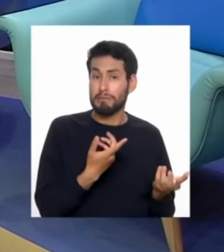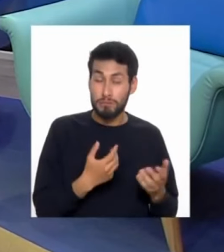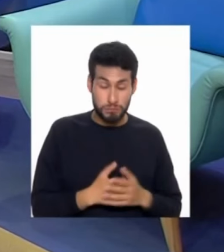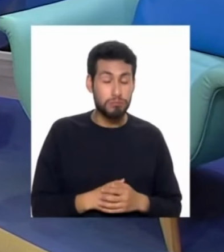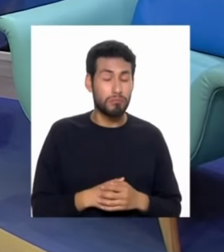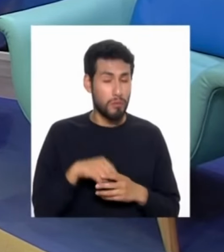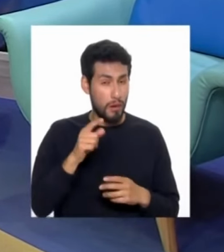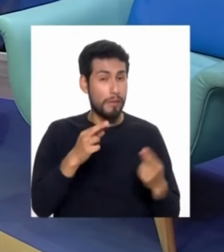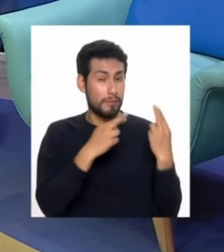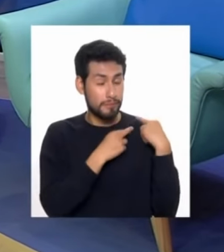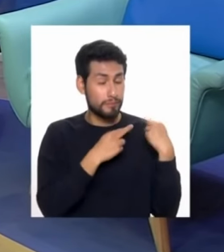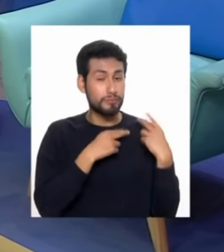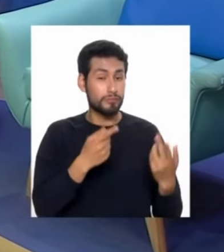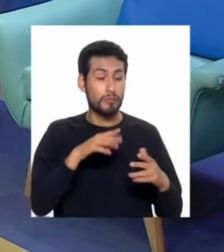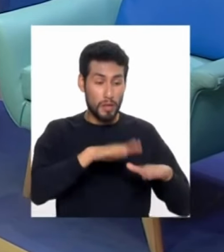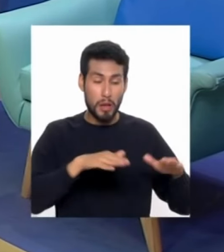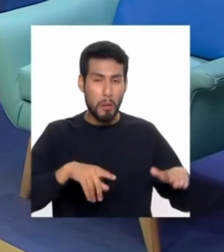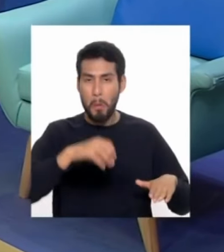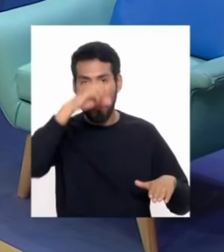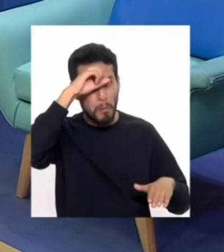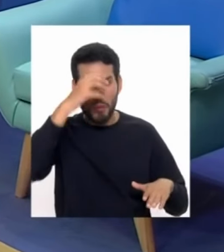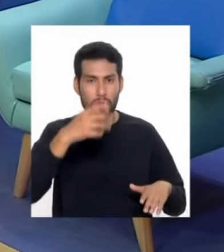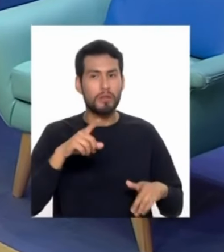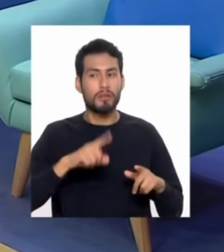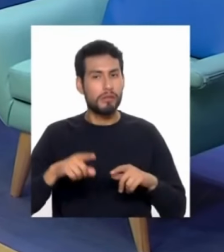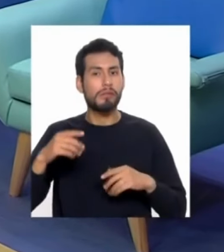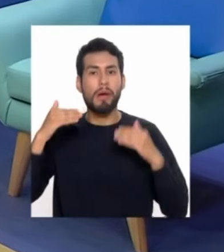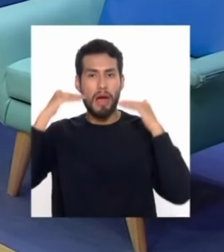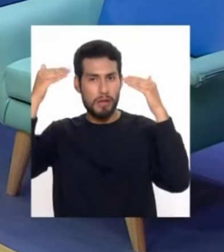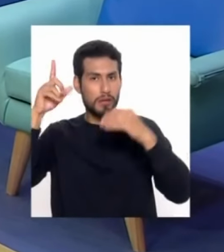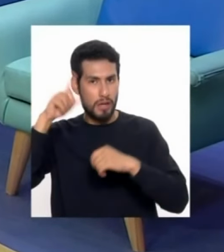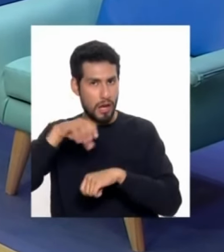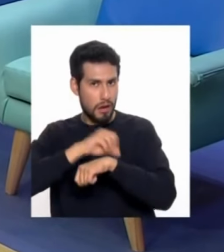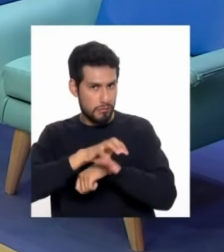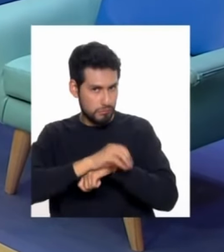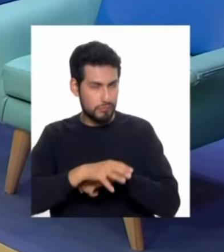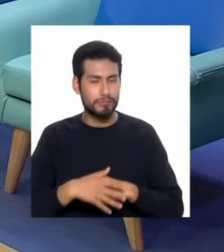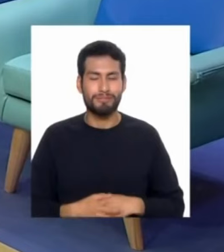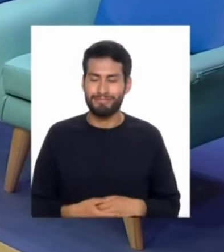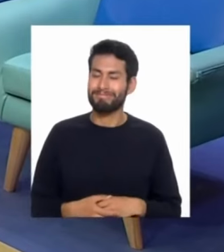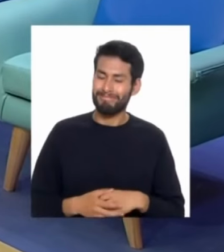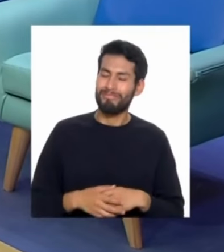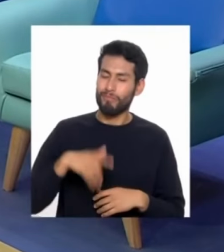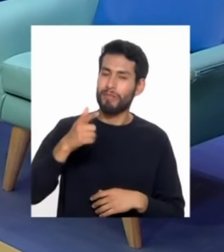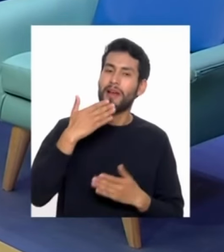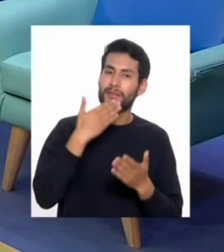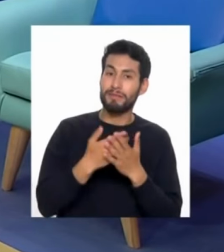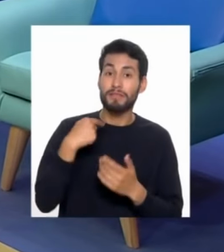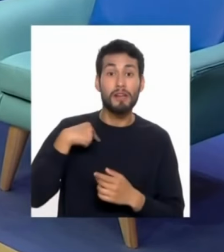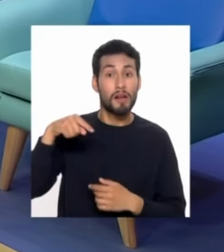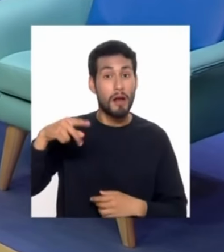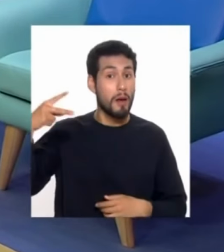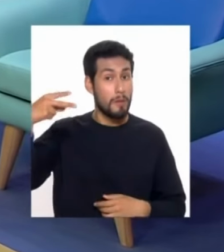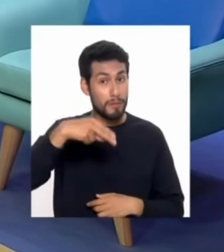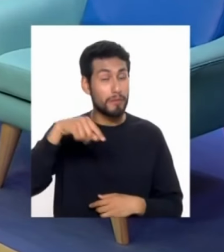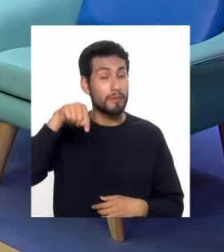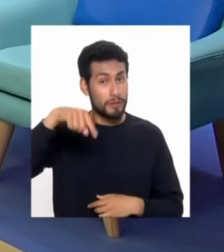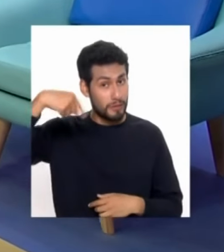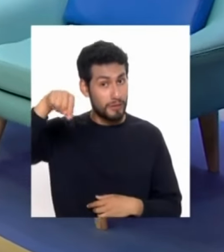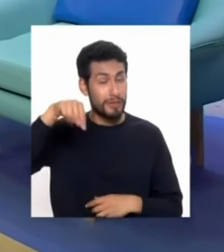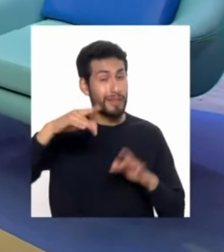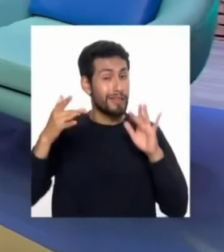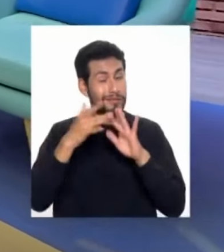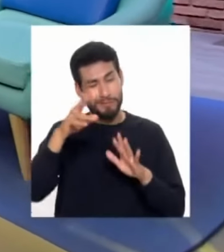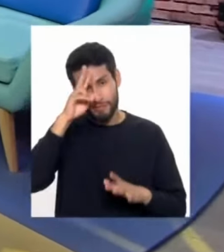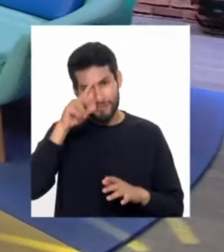que la responsabilidad no son de los chicos que hacen la broma, sino de nosotros como padres. Así es. Nosotros nos vamos a la pausa y ya regresamos. Esto